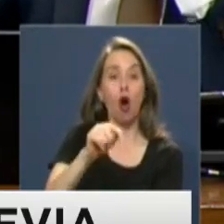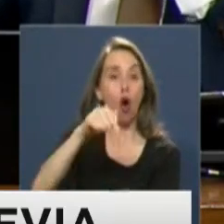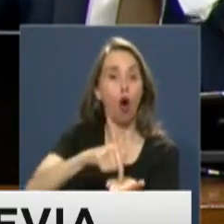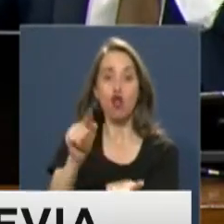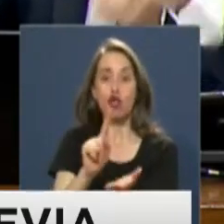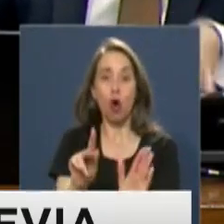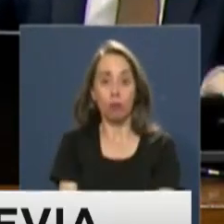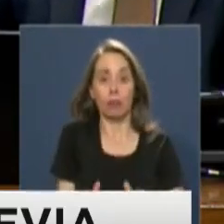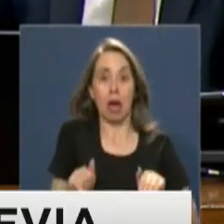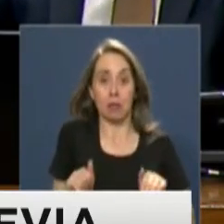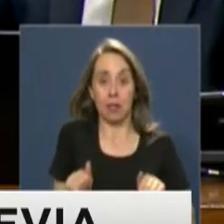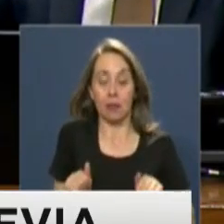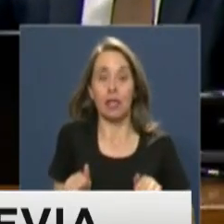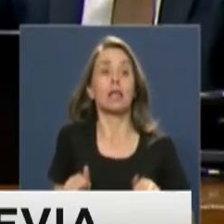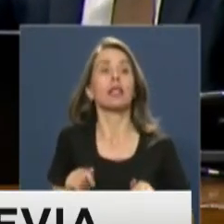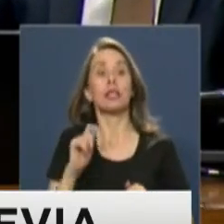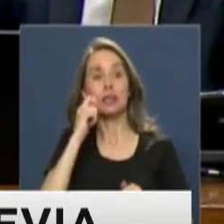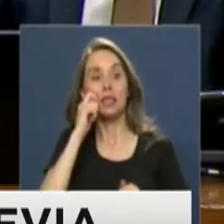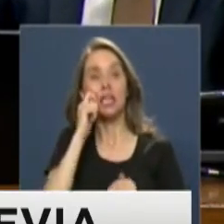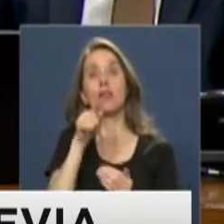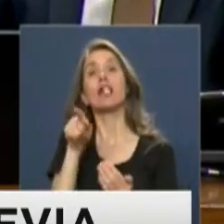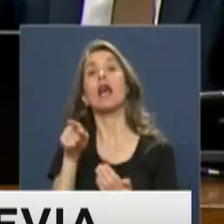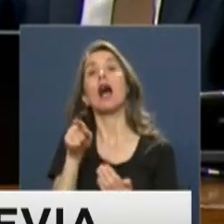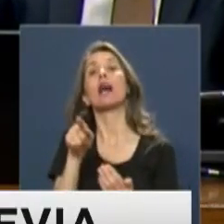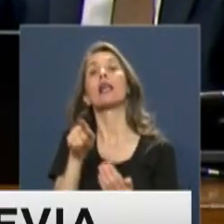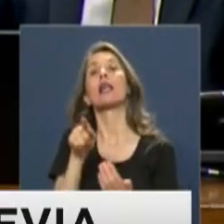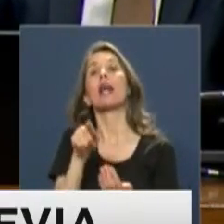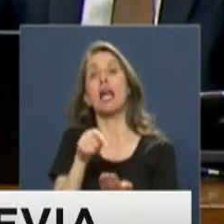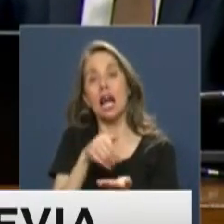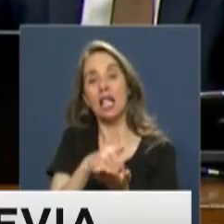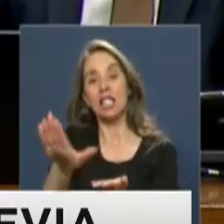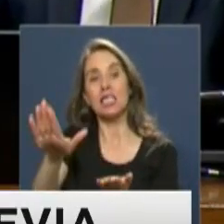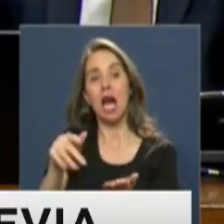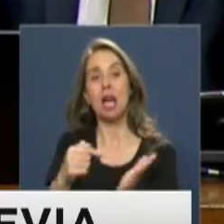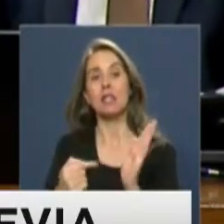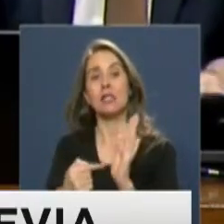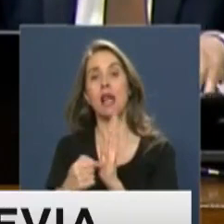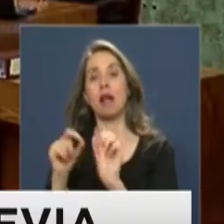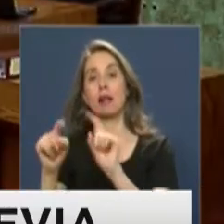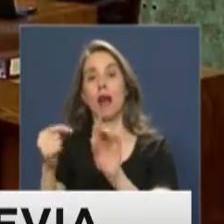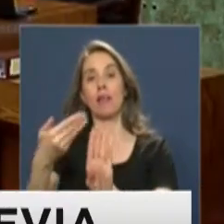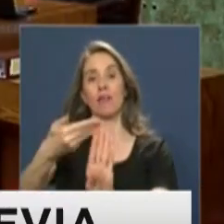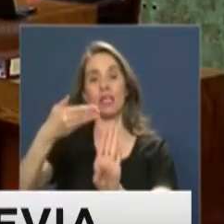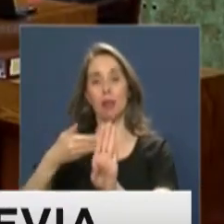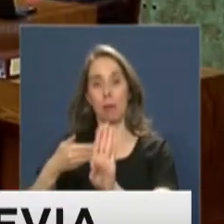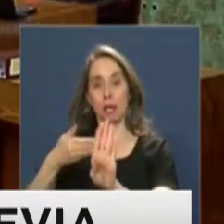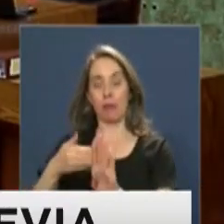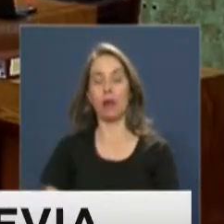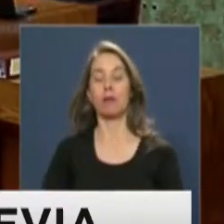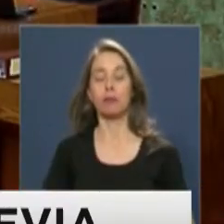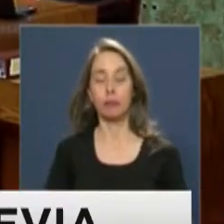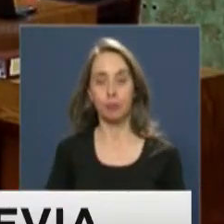abstienen van a contribuir a que se rechace dicha presentación.